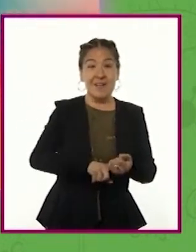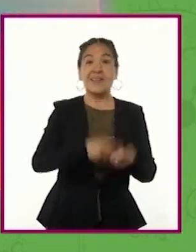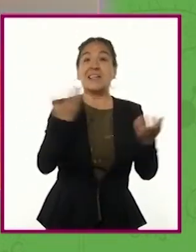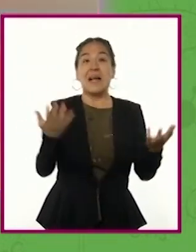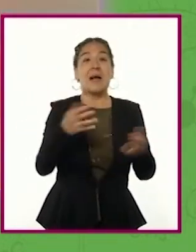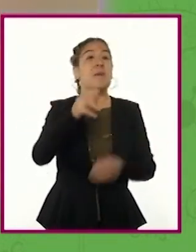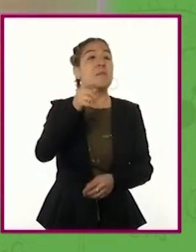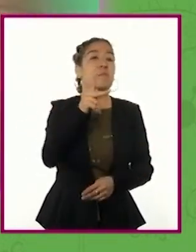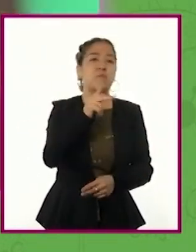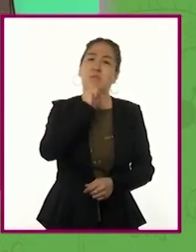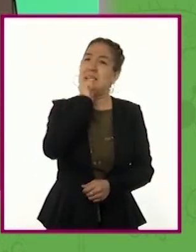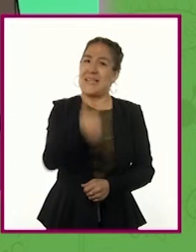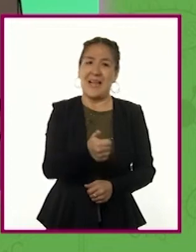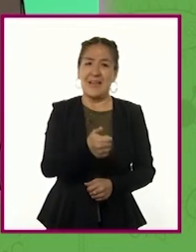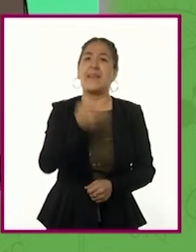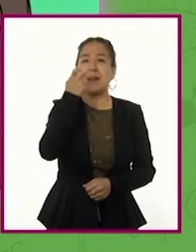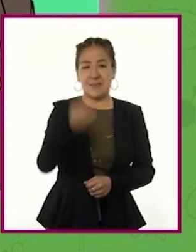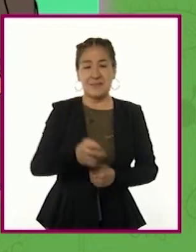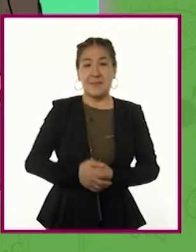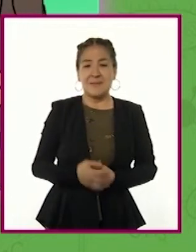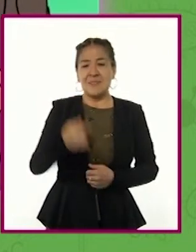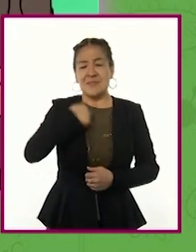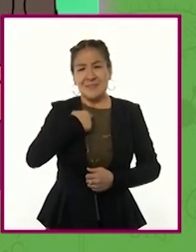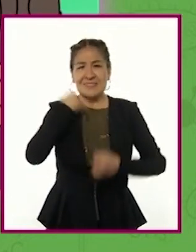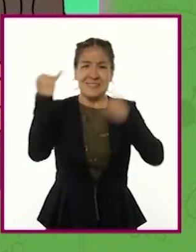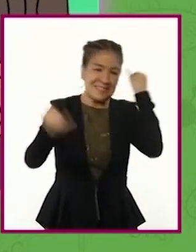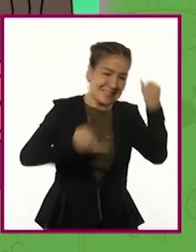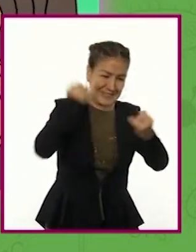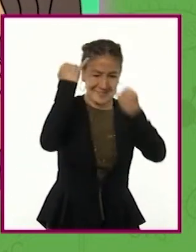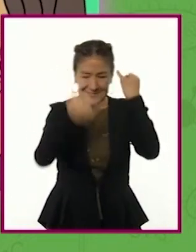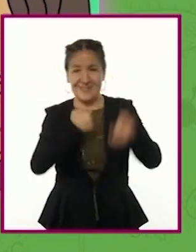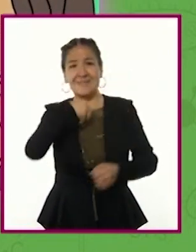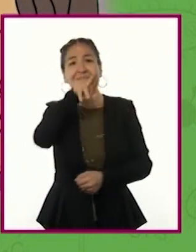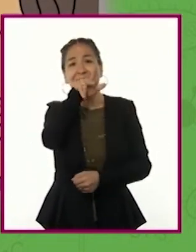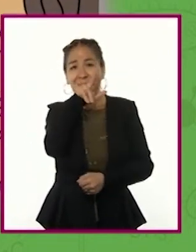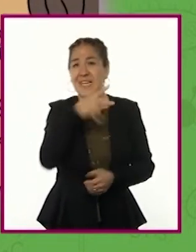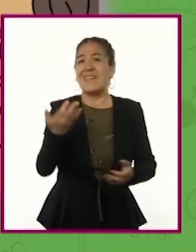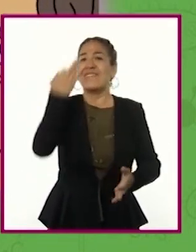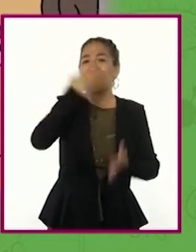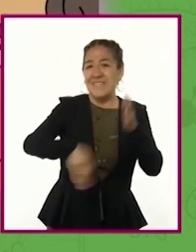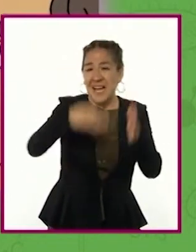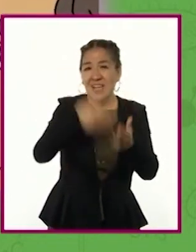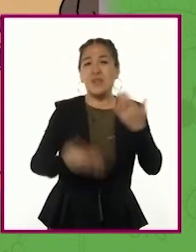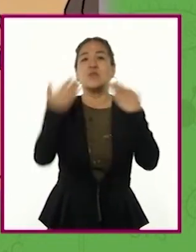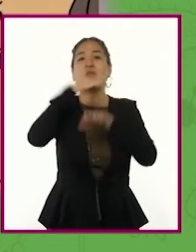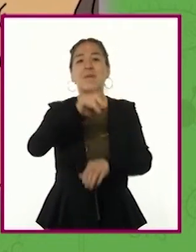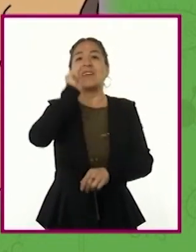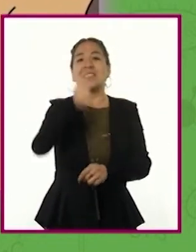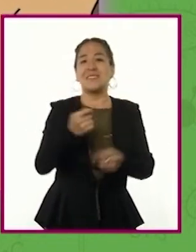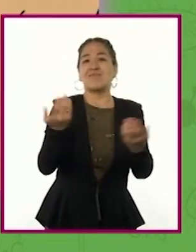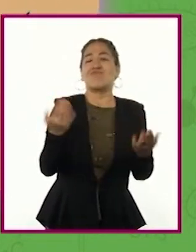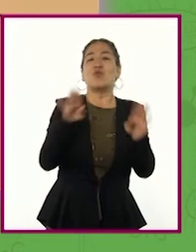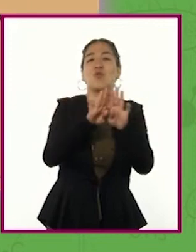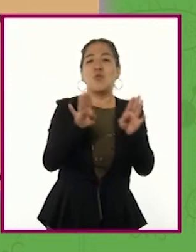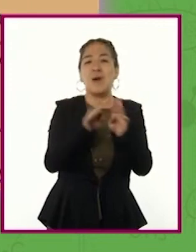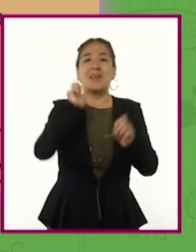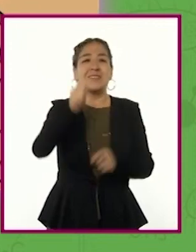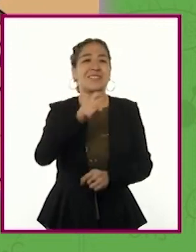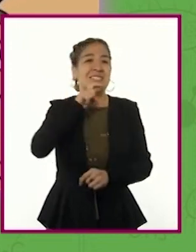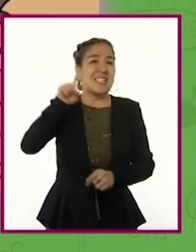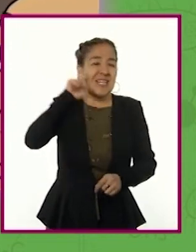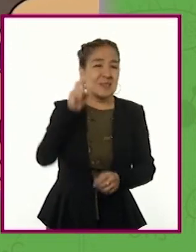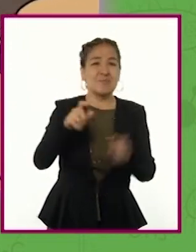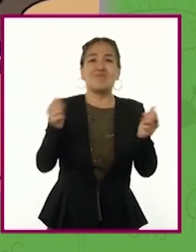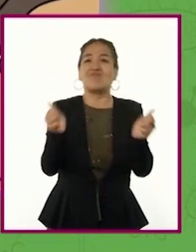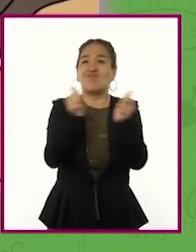habías menstruado. Todo esto me preocupó ya que aún desconozco mucho sobre las relaciones sexuales y me da miedo